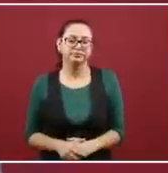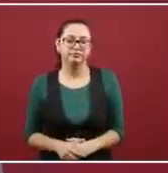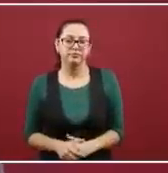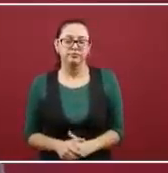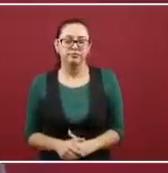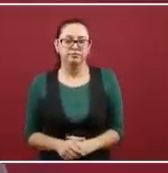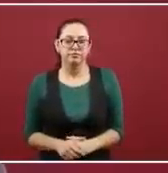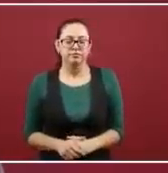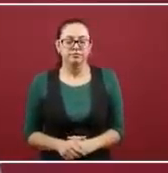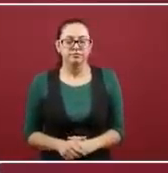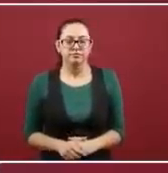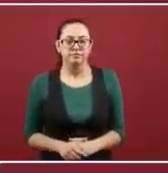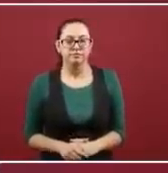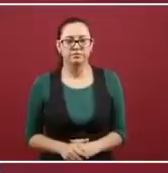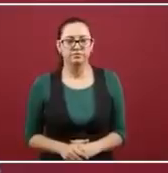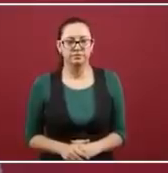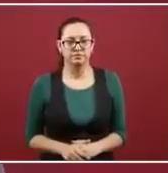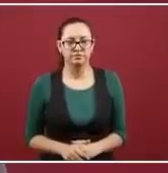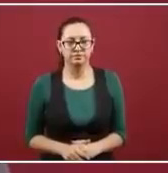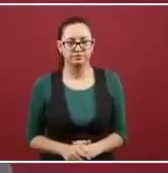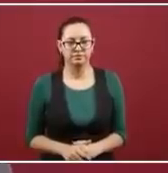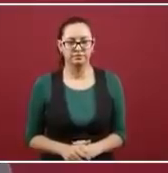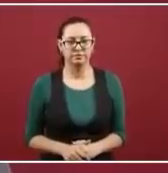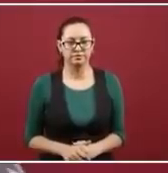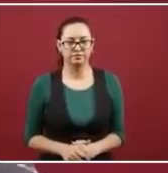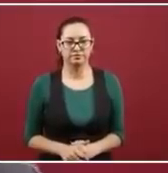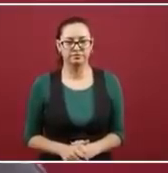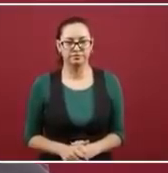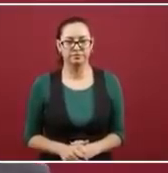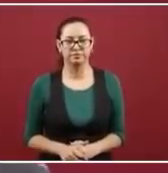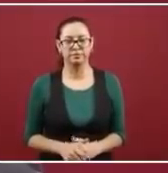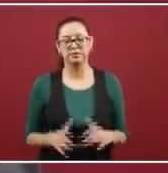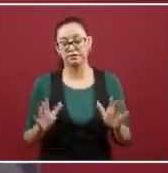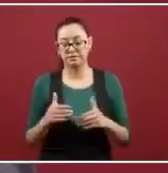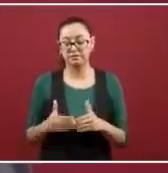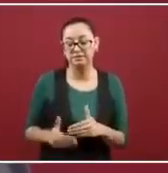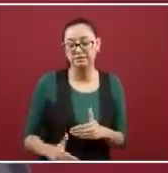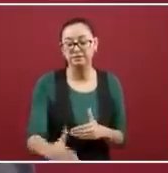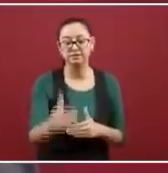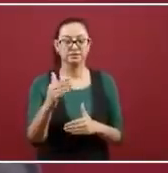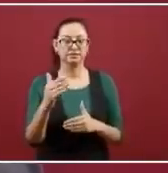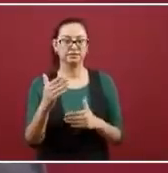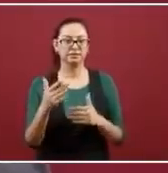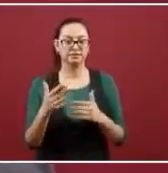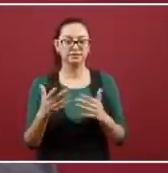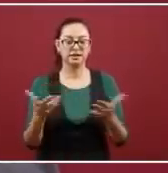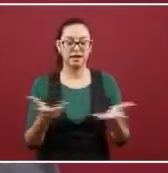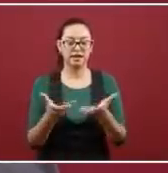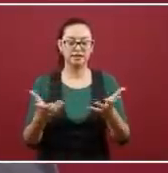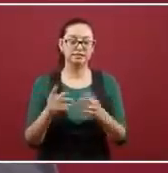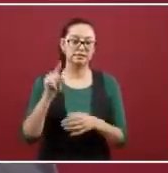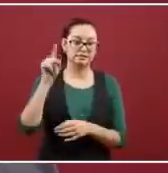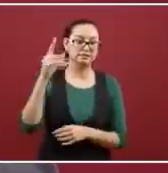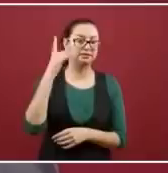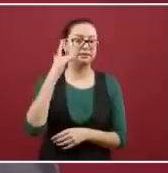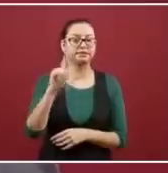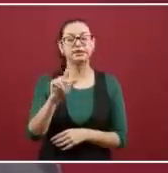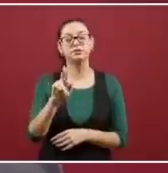se va a aprovechar la celebración de esta feria en Santa